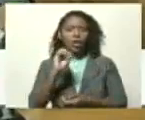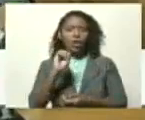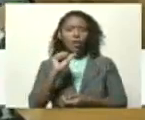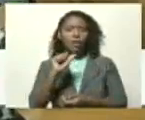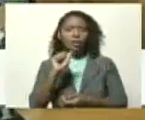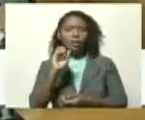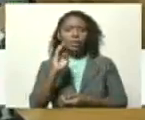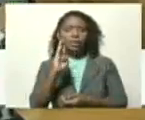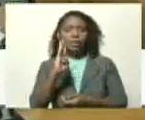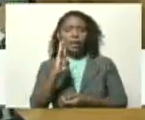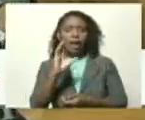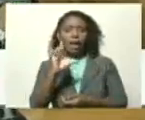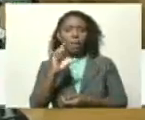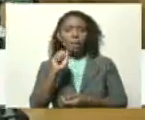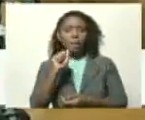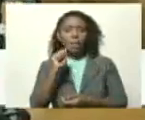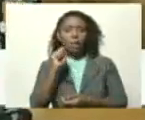Pacheco.